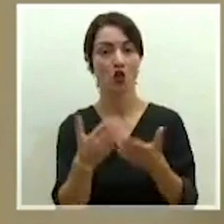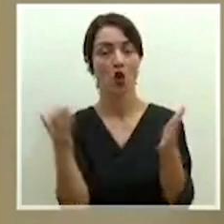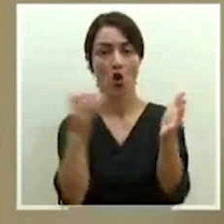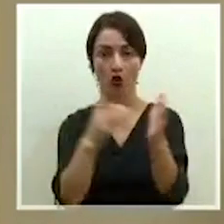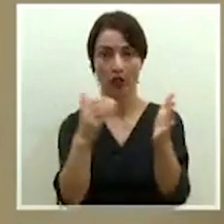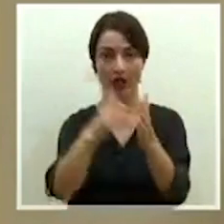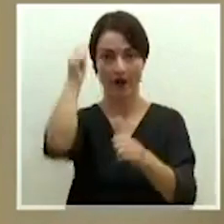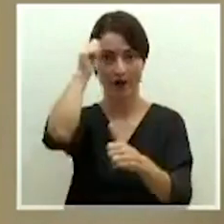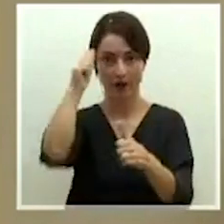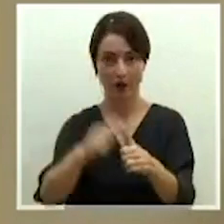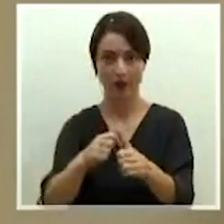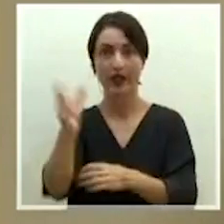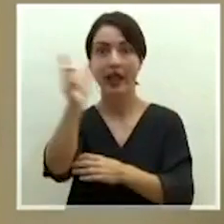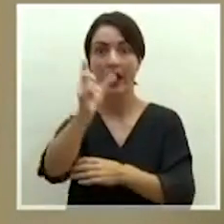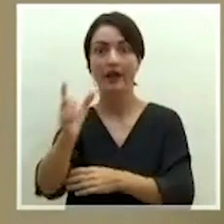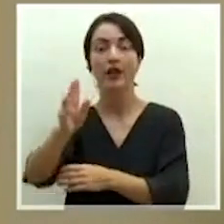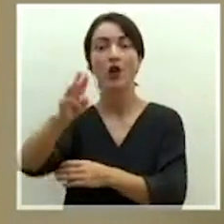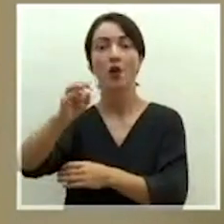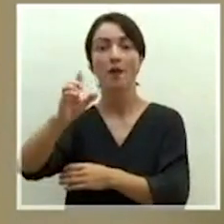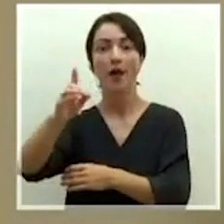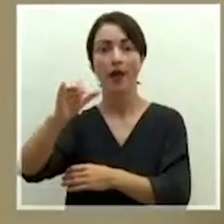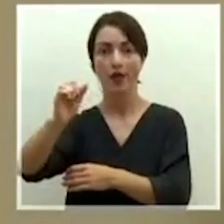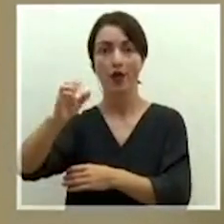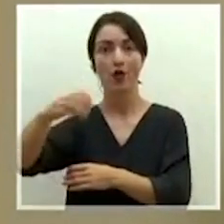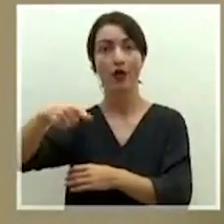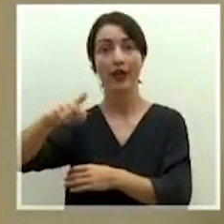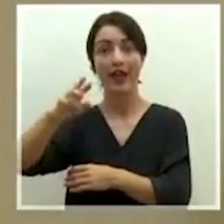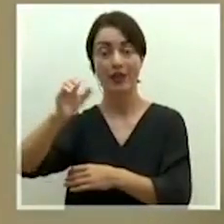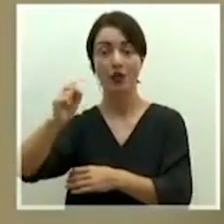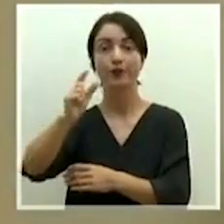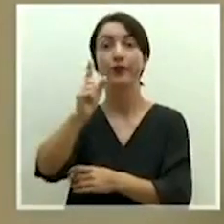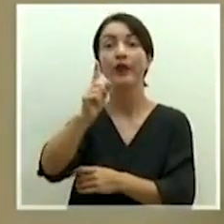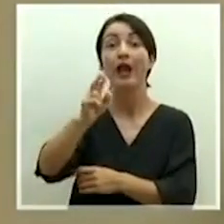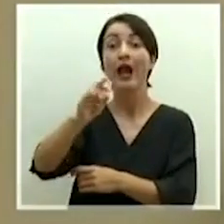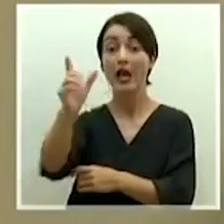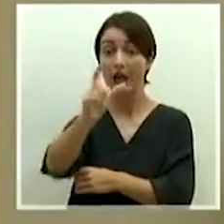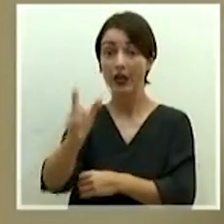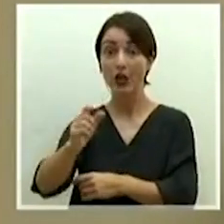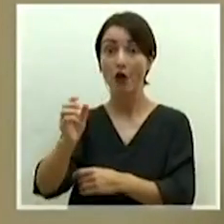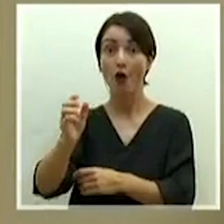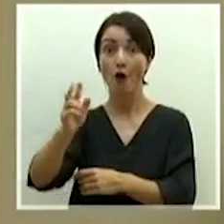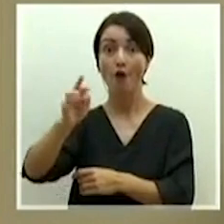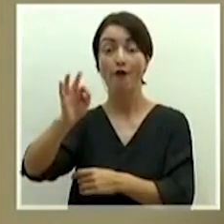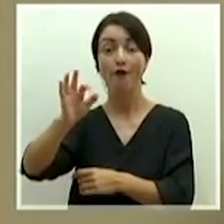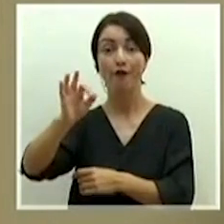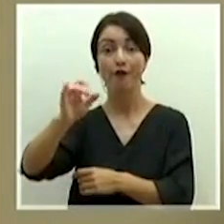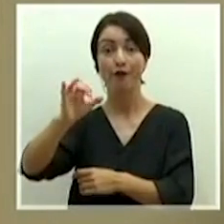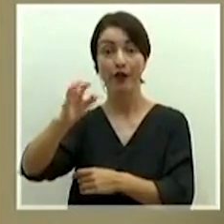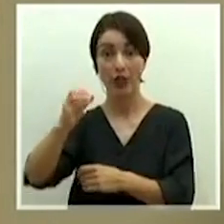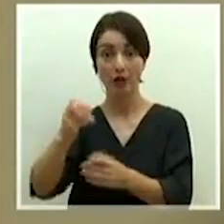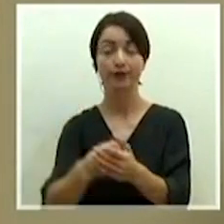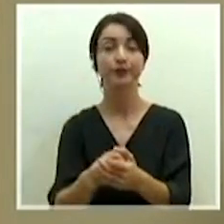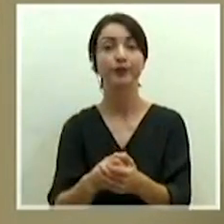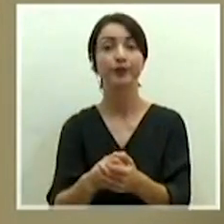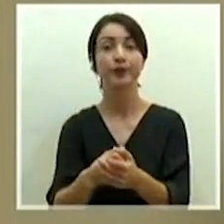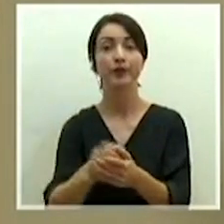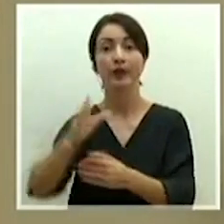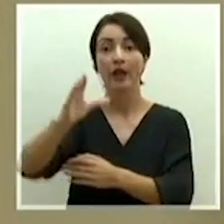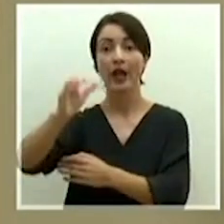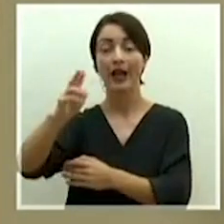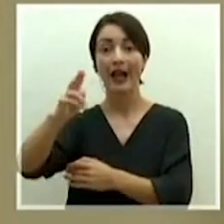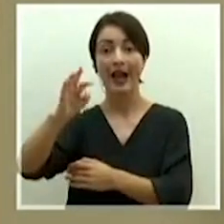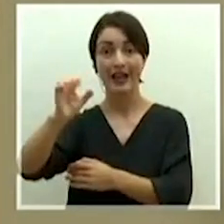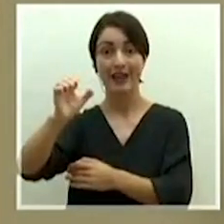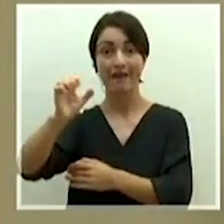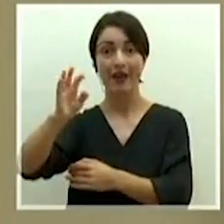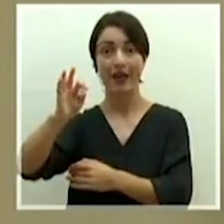reiterando. Río Medio Queso, Río Frío, el sistema de canalización del Caribe Norte en los canales de